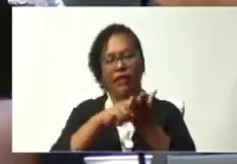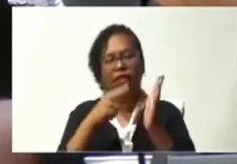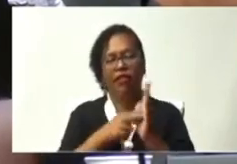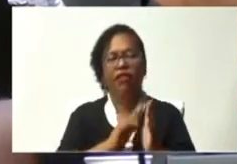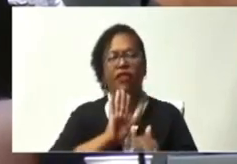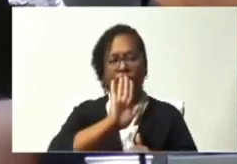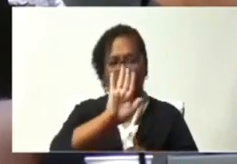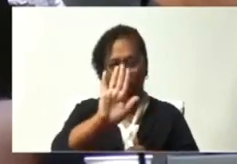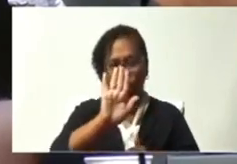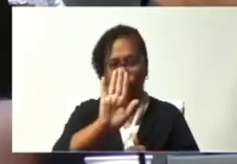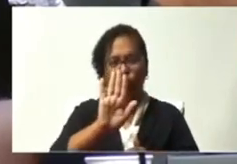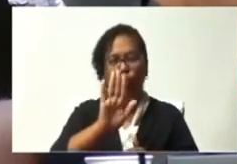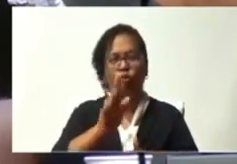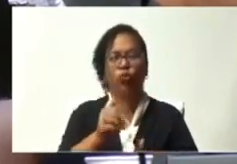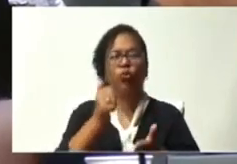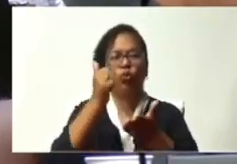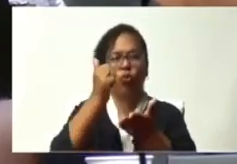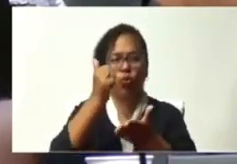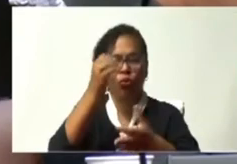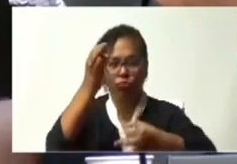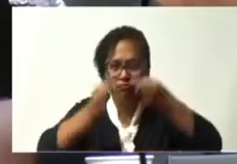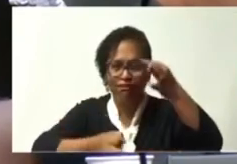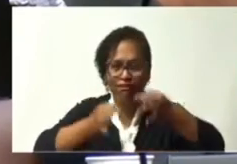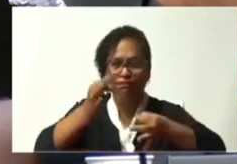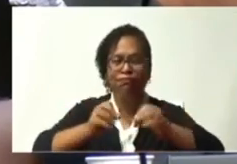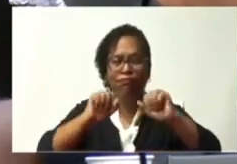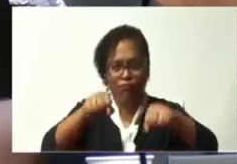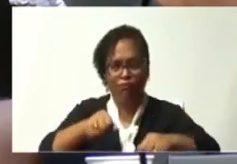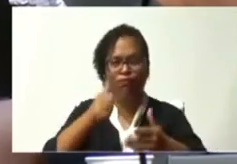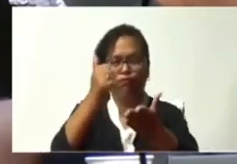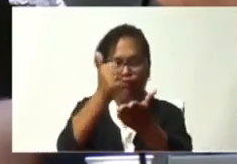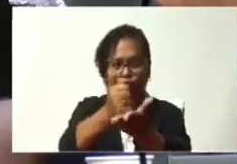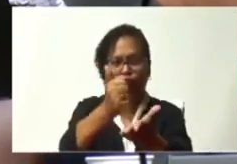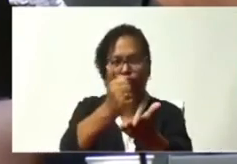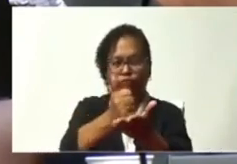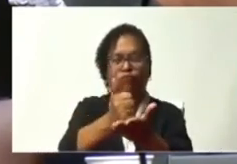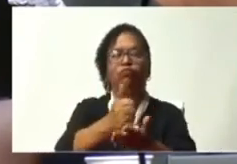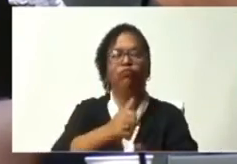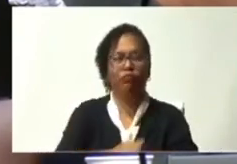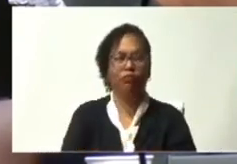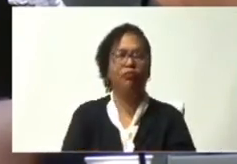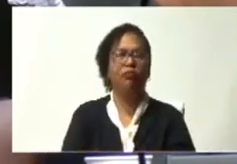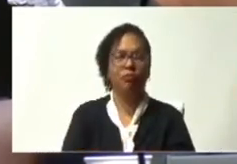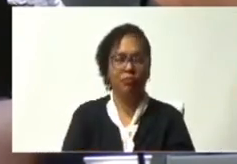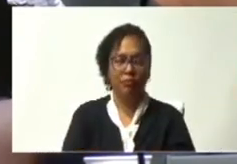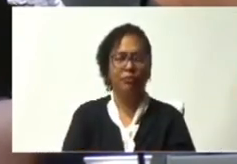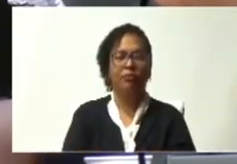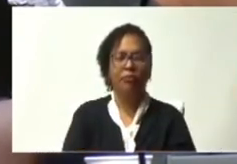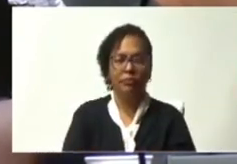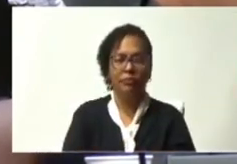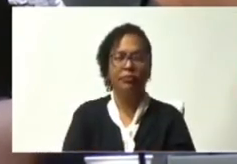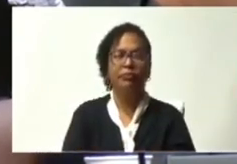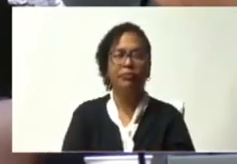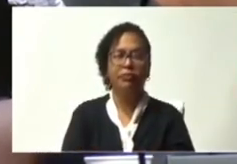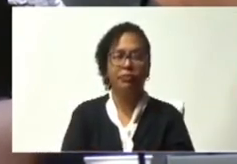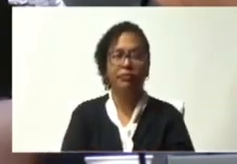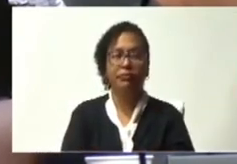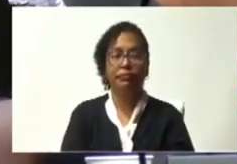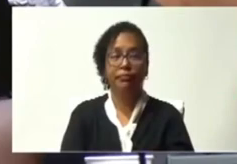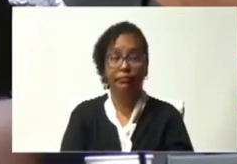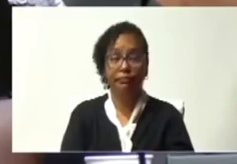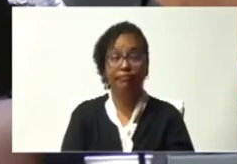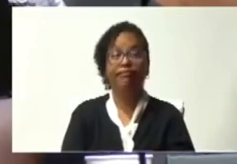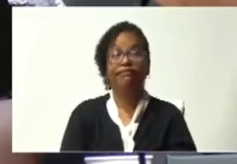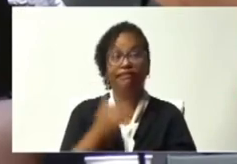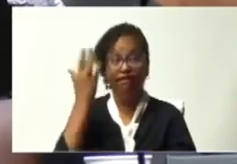y criando los animales que tanto necesita nuestra población Es verdad que la vigueato ha sido una de las grandes problemas que